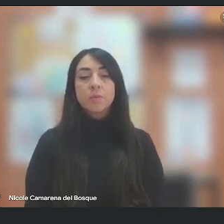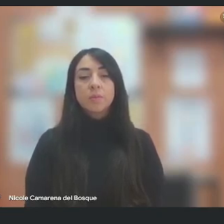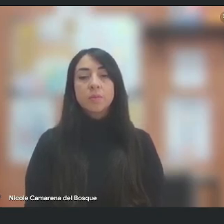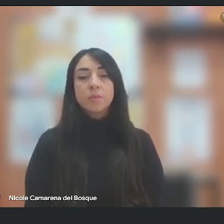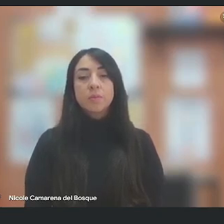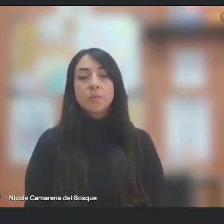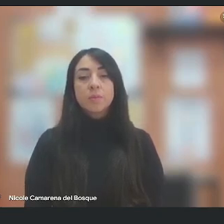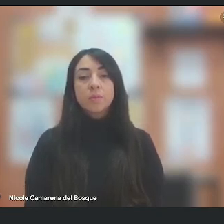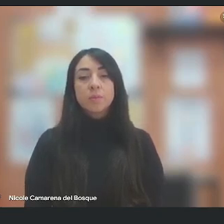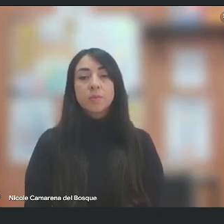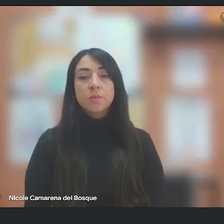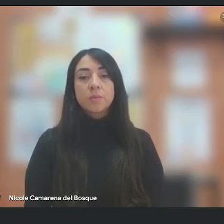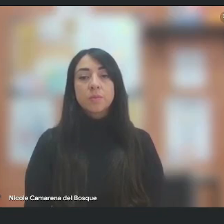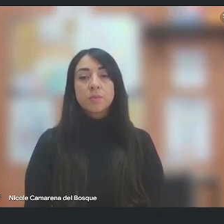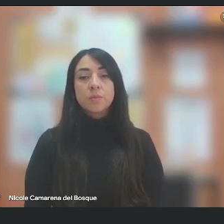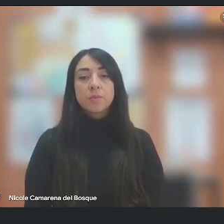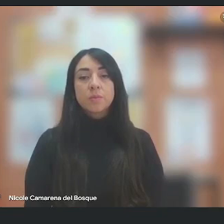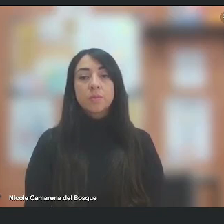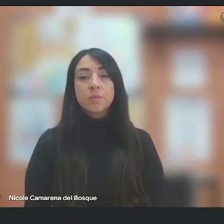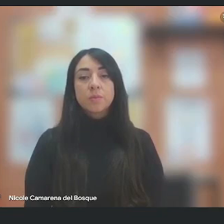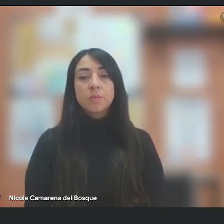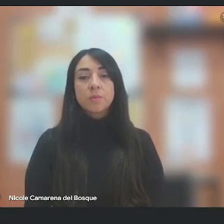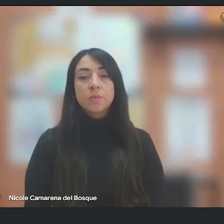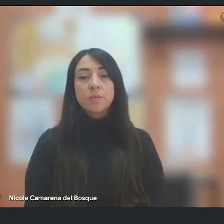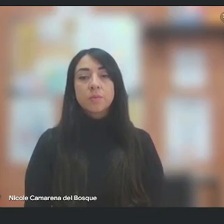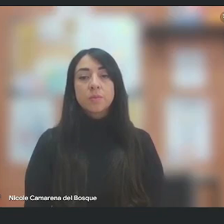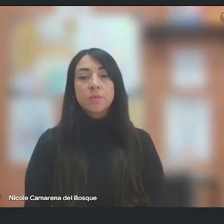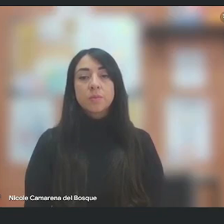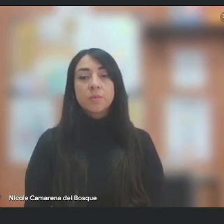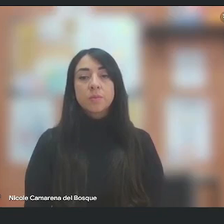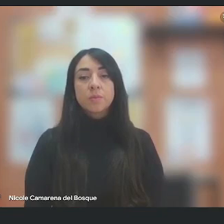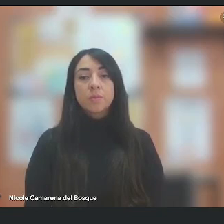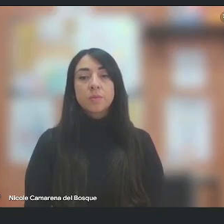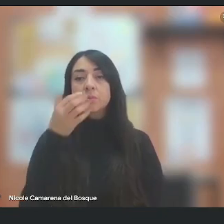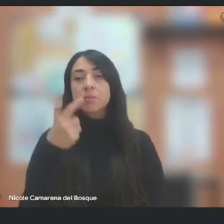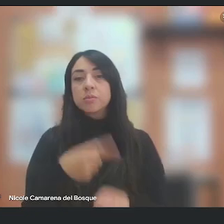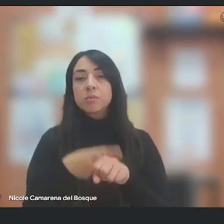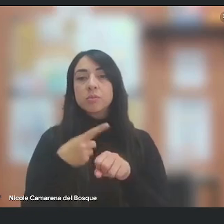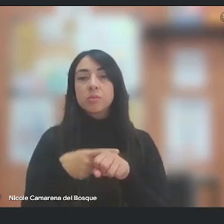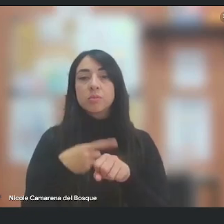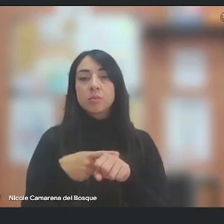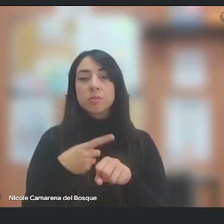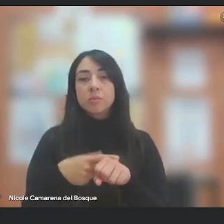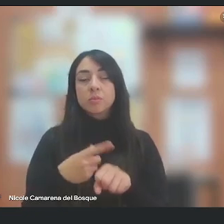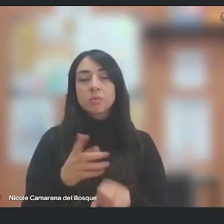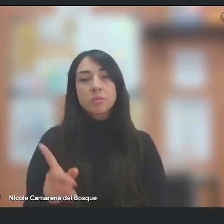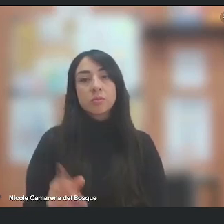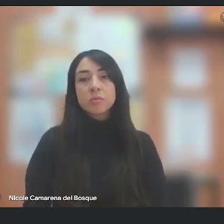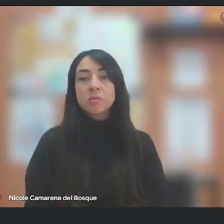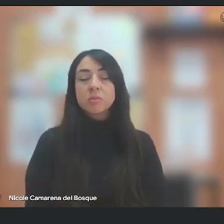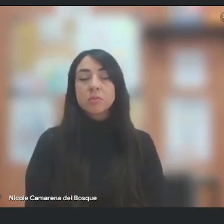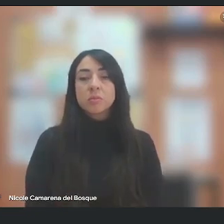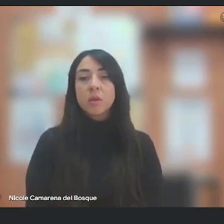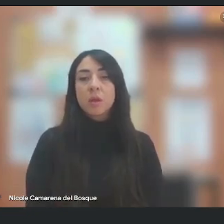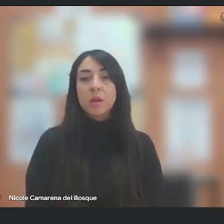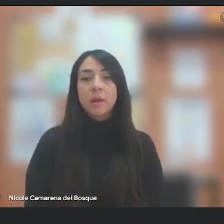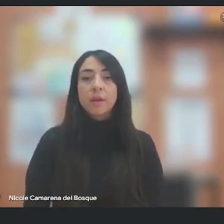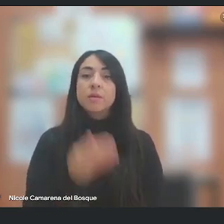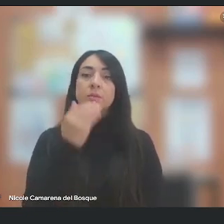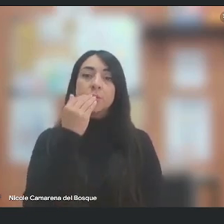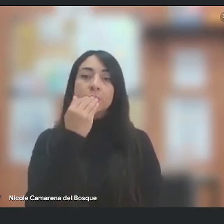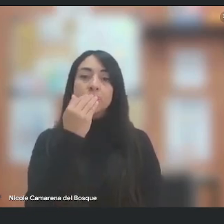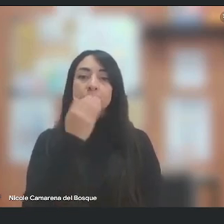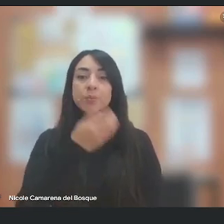ser analgésicos o medicamentos para el dolor, una alimentación saludable durante estos días,